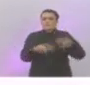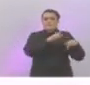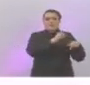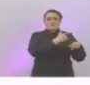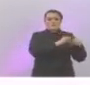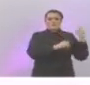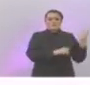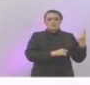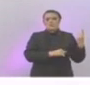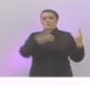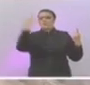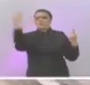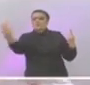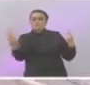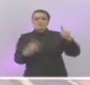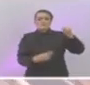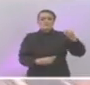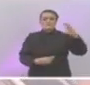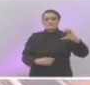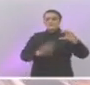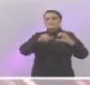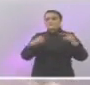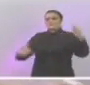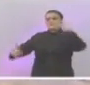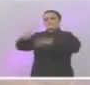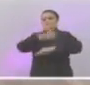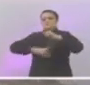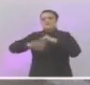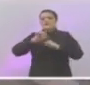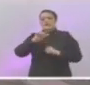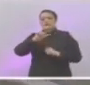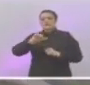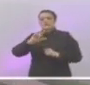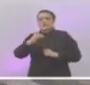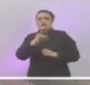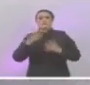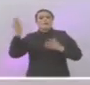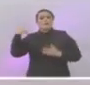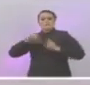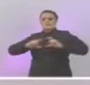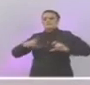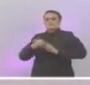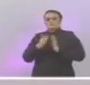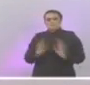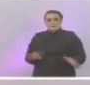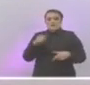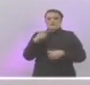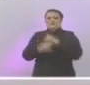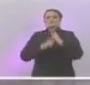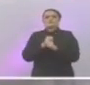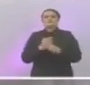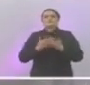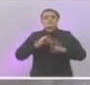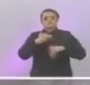1 y 2 y WTC y el distribuidor del Parque Azares ya inaugurado. Y también este año